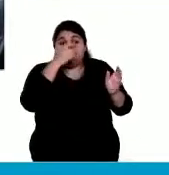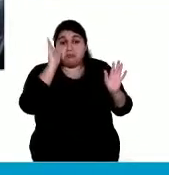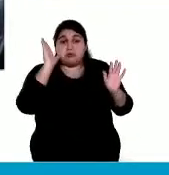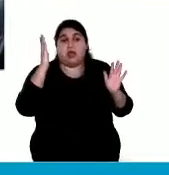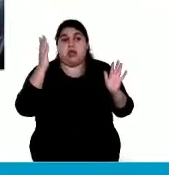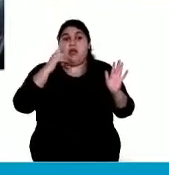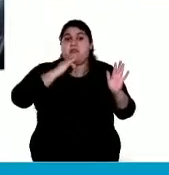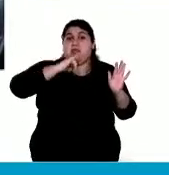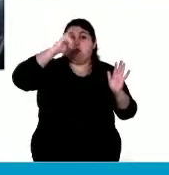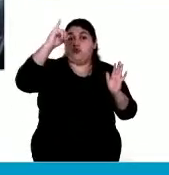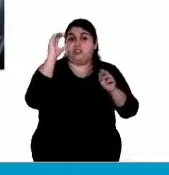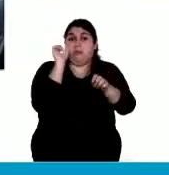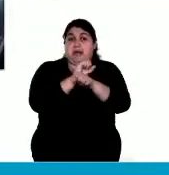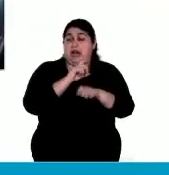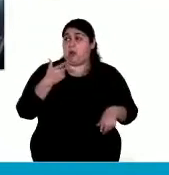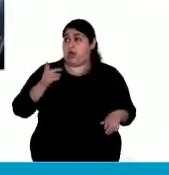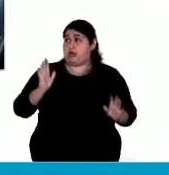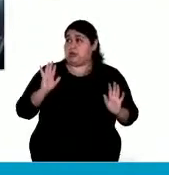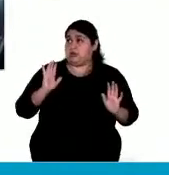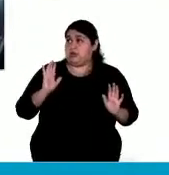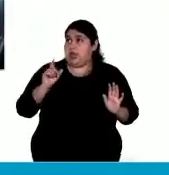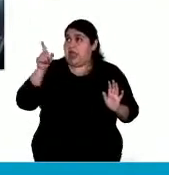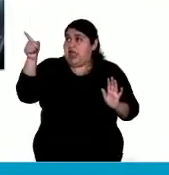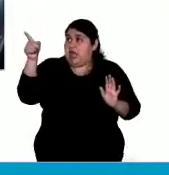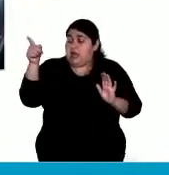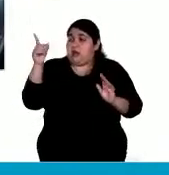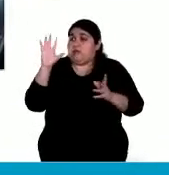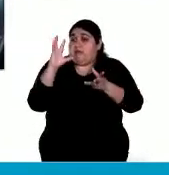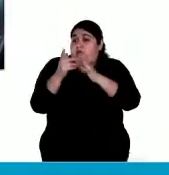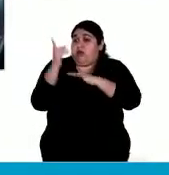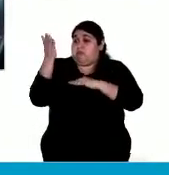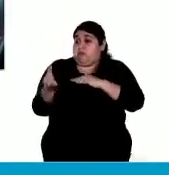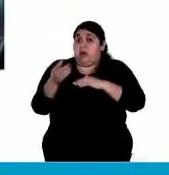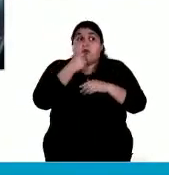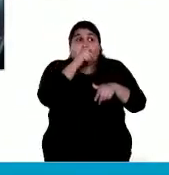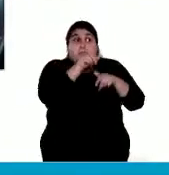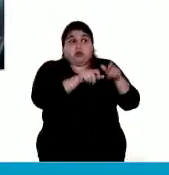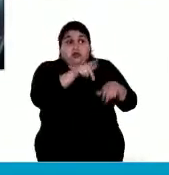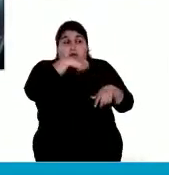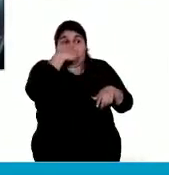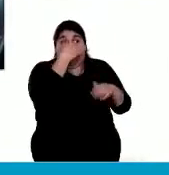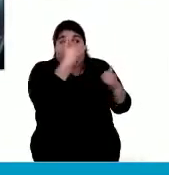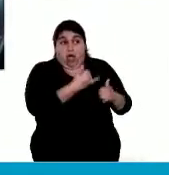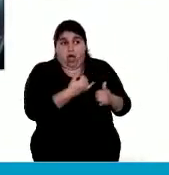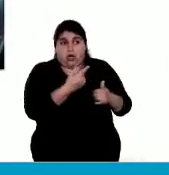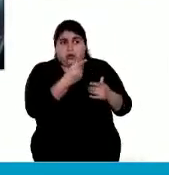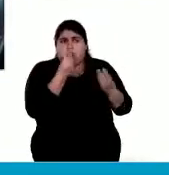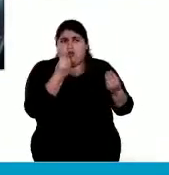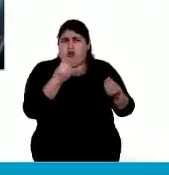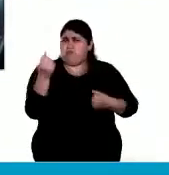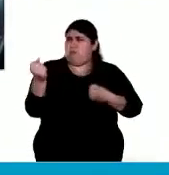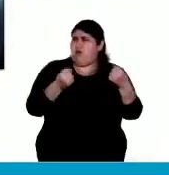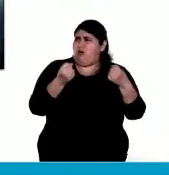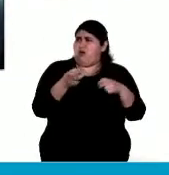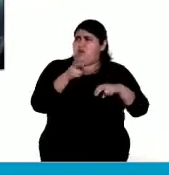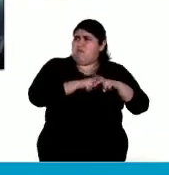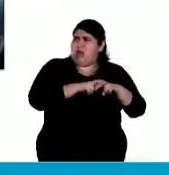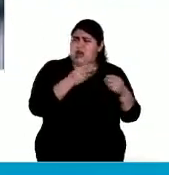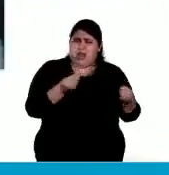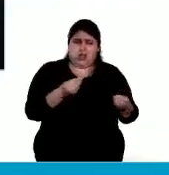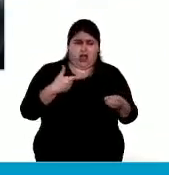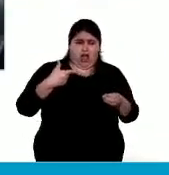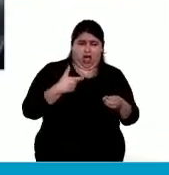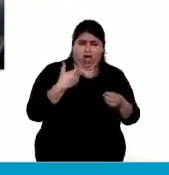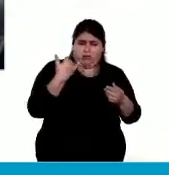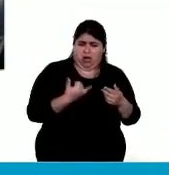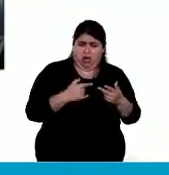no puede permitir que policías que están bajo los efectos de las drogas estén arriba de un patrullero portando un arma en la